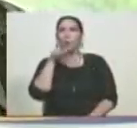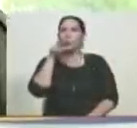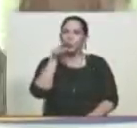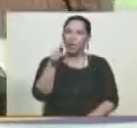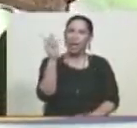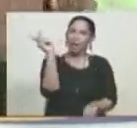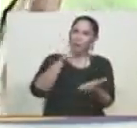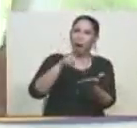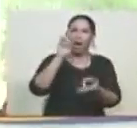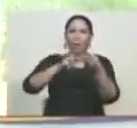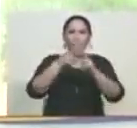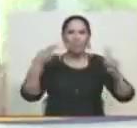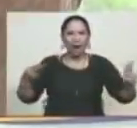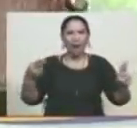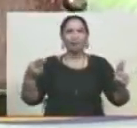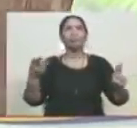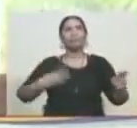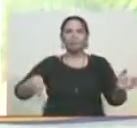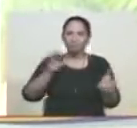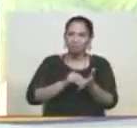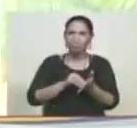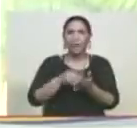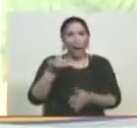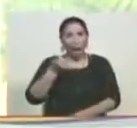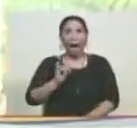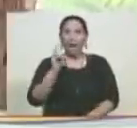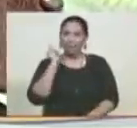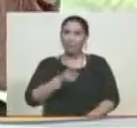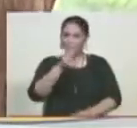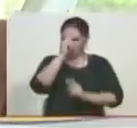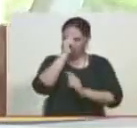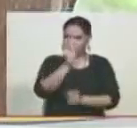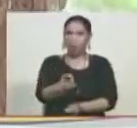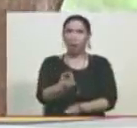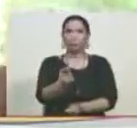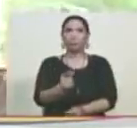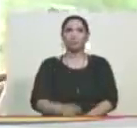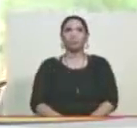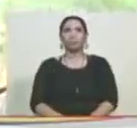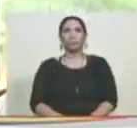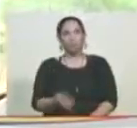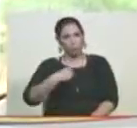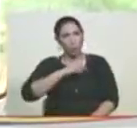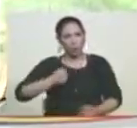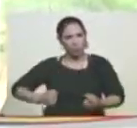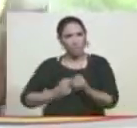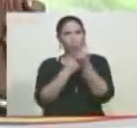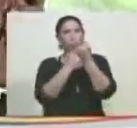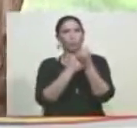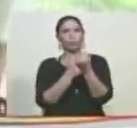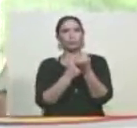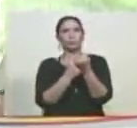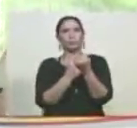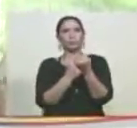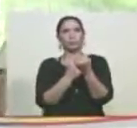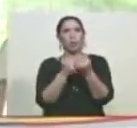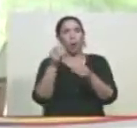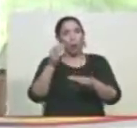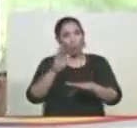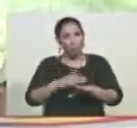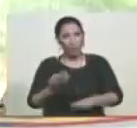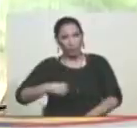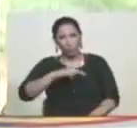paz, la recuperamos, y eso hay que reconocerlo. Y por eso entonces nuestro apoyo también, porque se sobreentiende